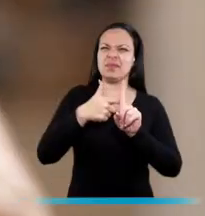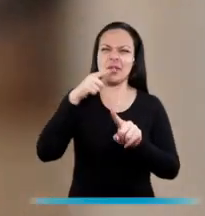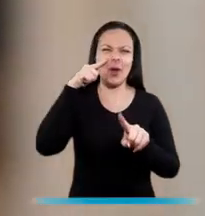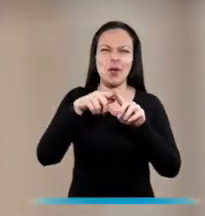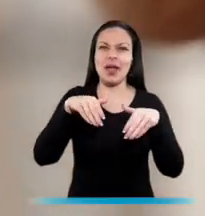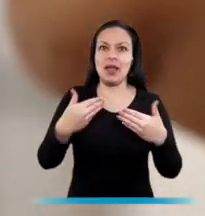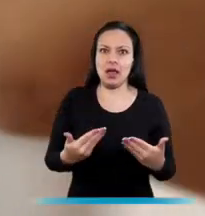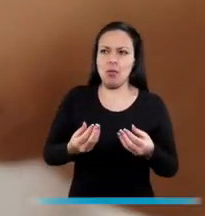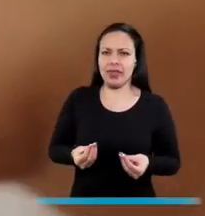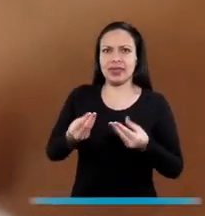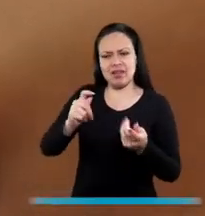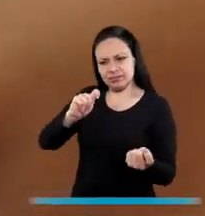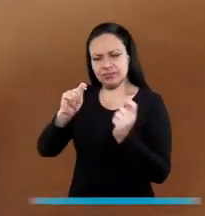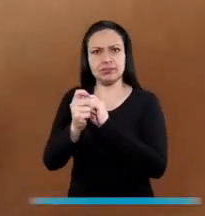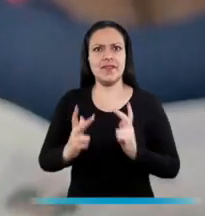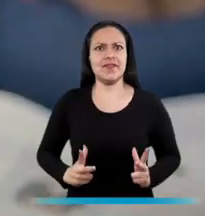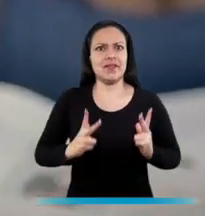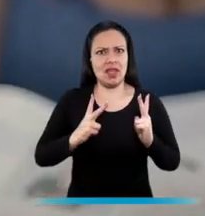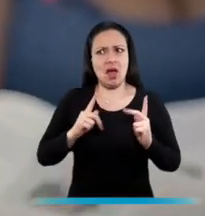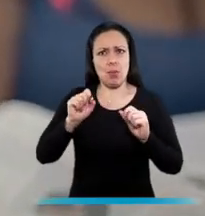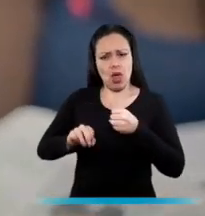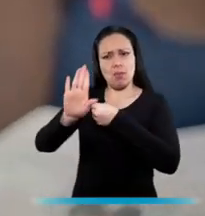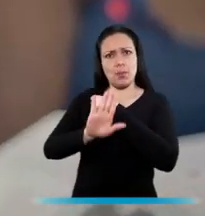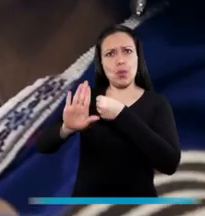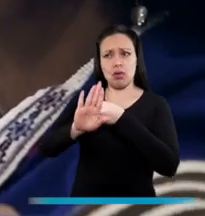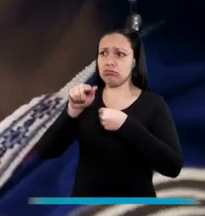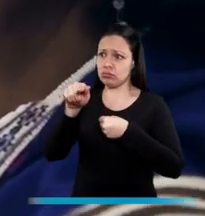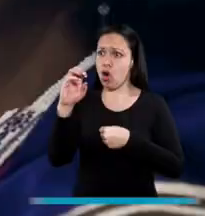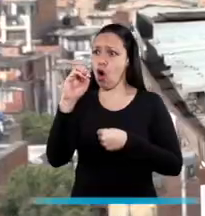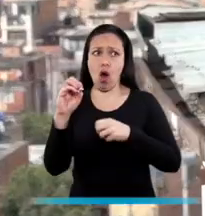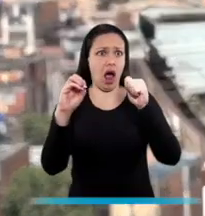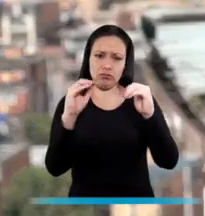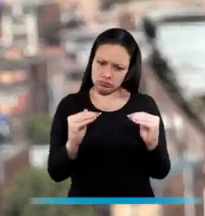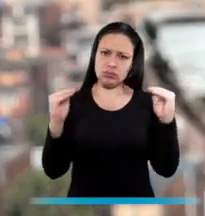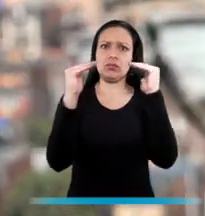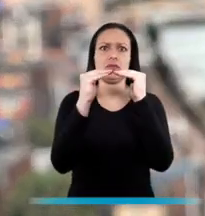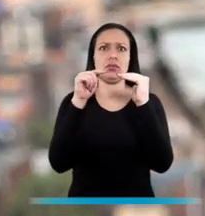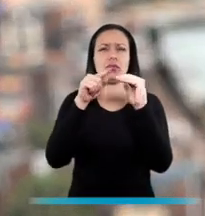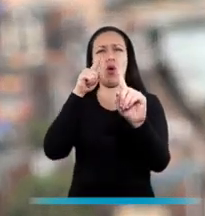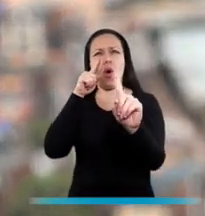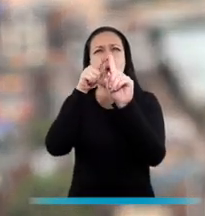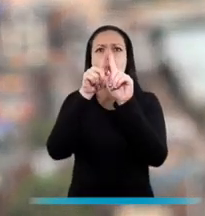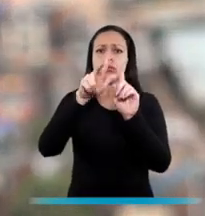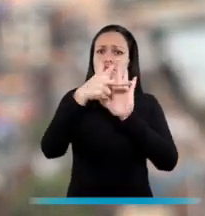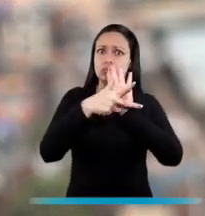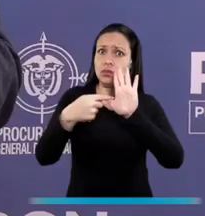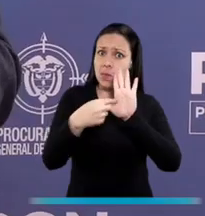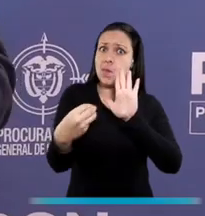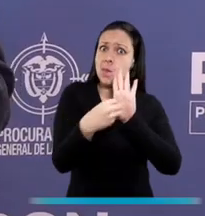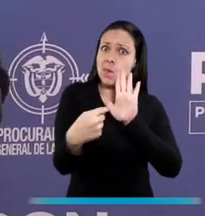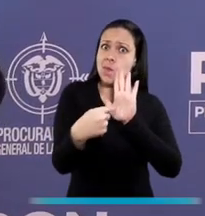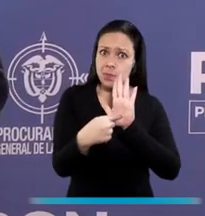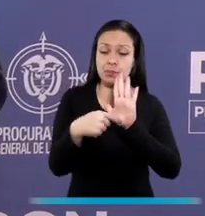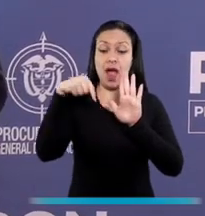Colombia. Lo que hemos hecho es cambiar vidas en el sentido, de nuevo, de proteger unos derechos que son iguales a los derechos de los hombres.